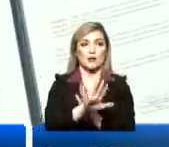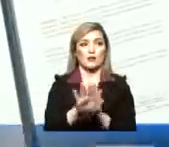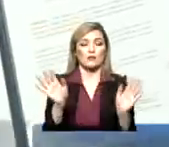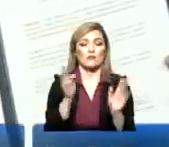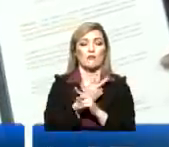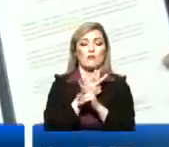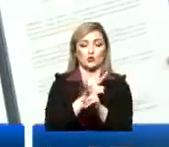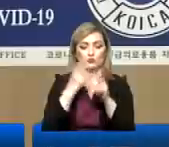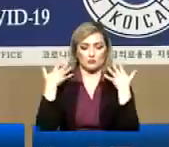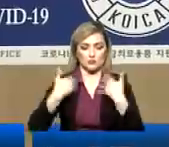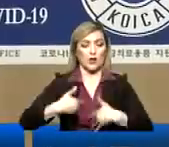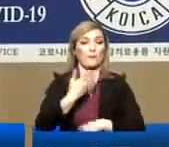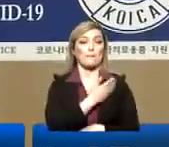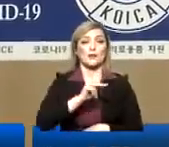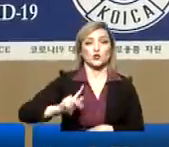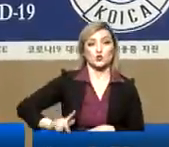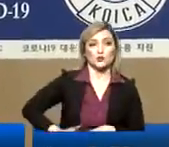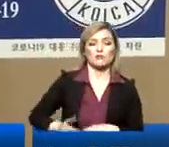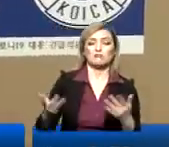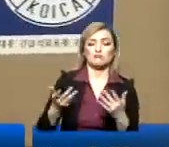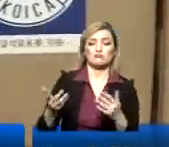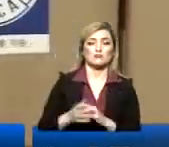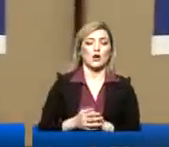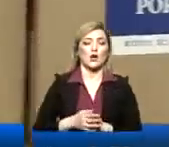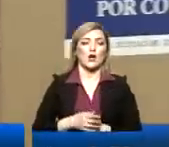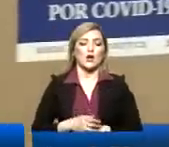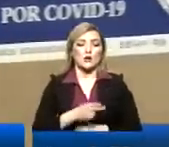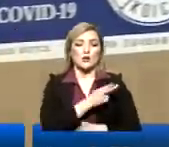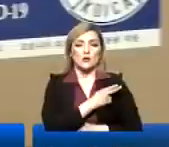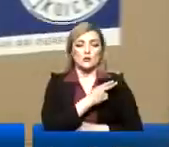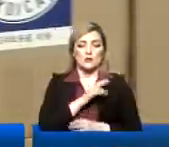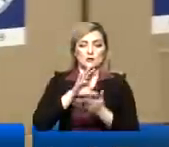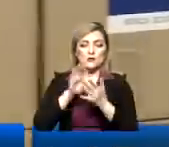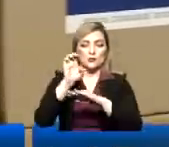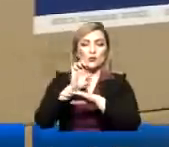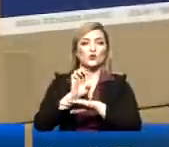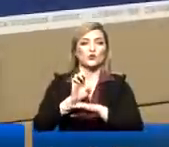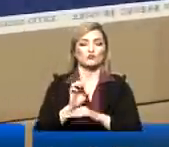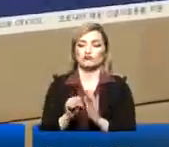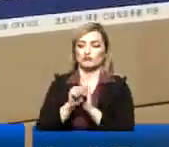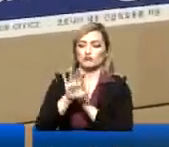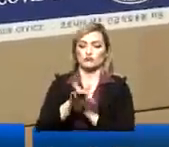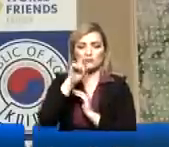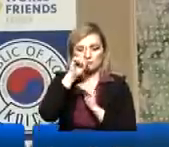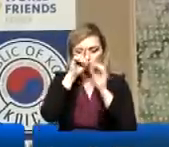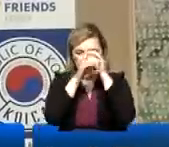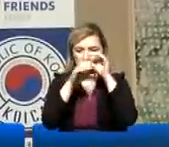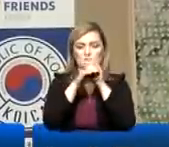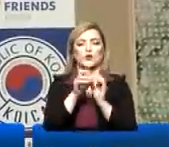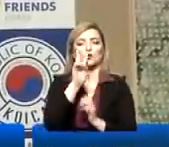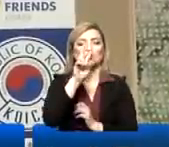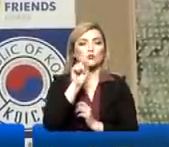de protección personal para COVID-19 a la Facultad de Ciencias Médicas de la Universidad Central del Ecuador. La donación incluyó